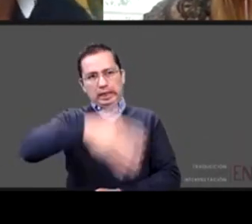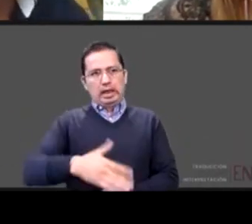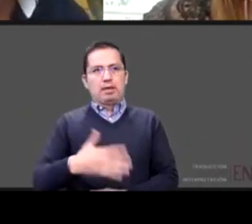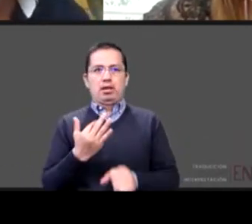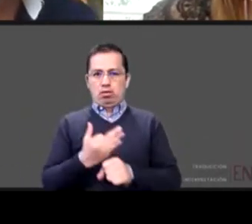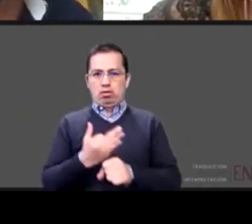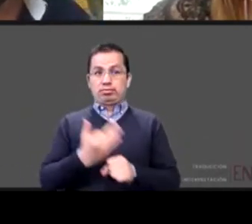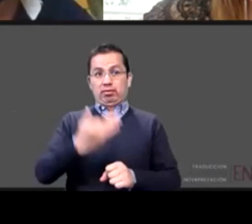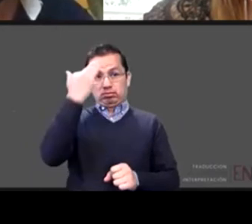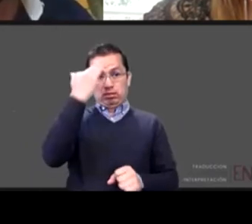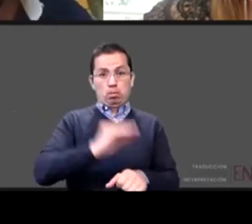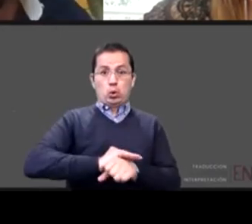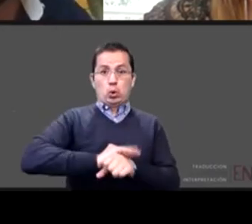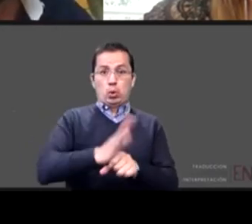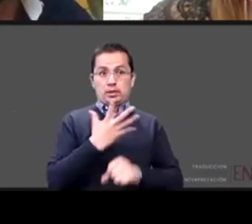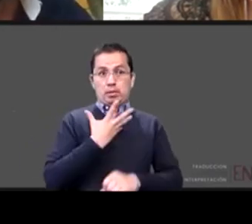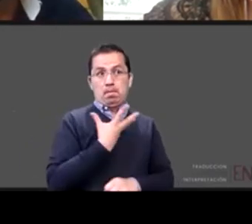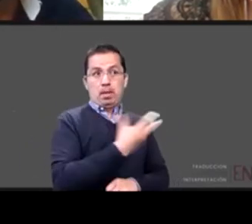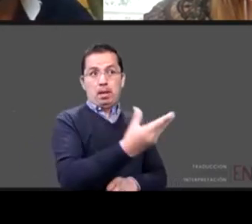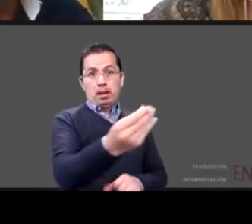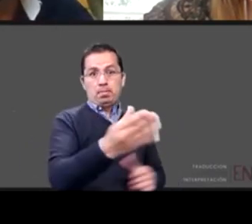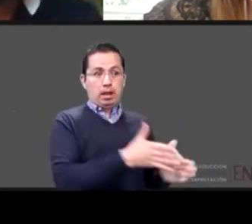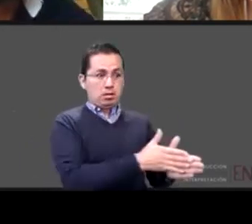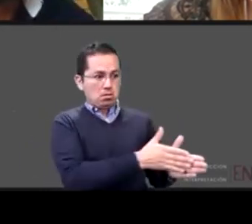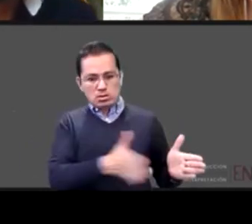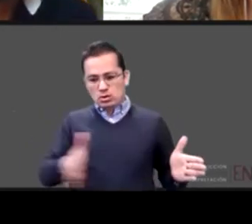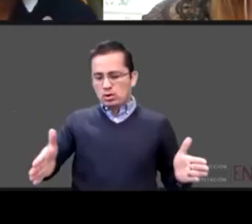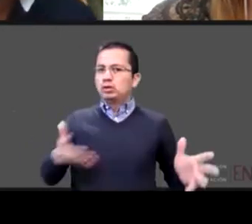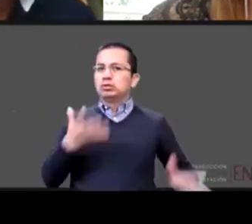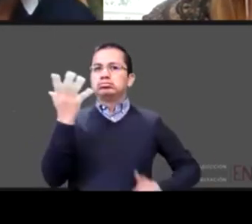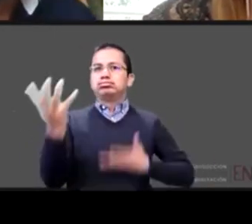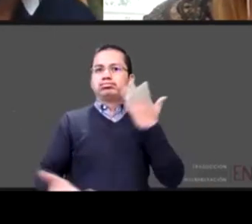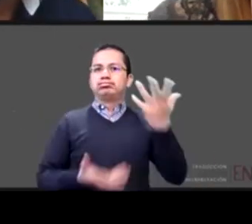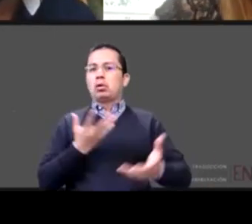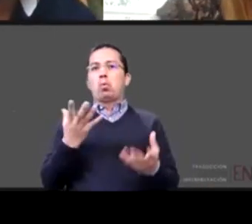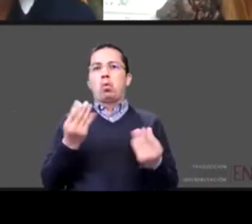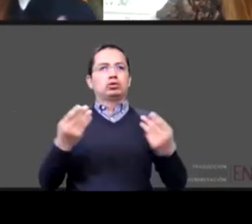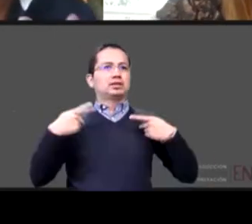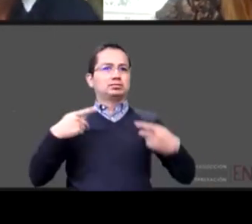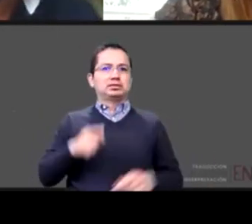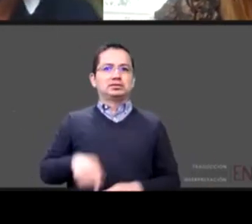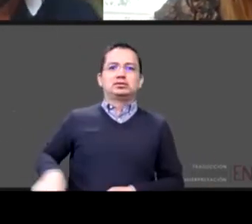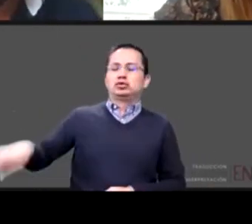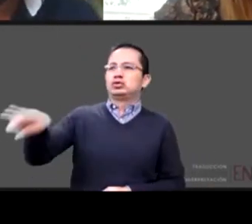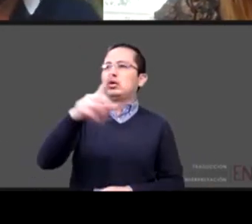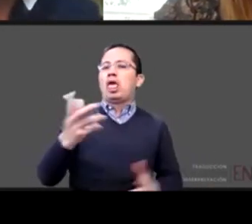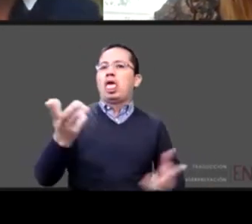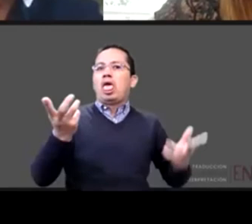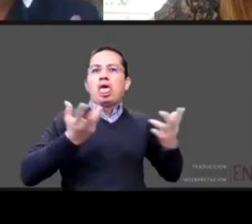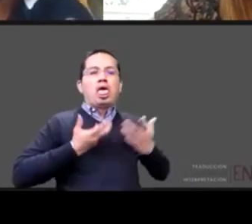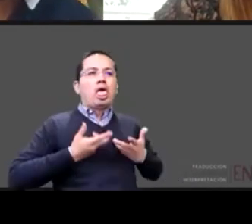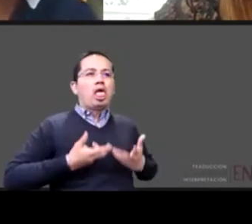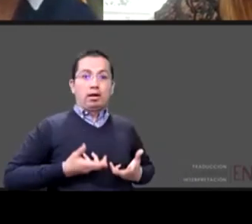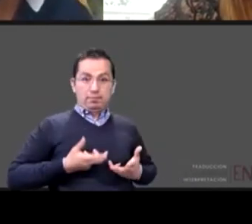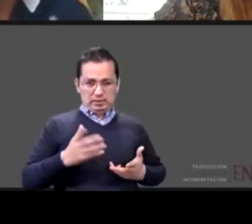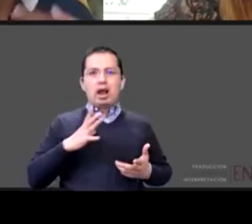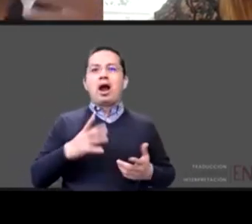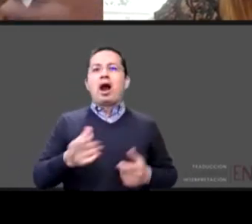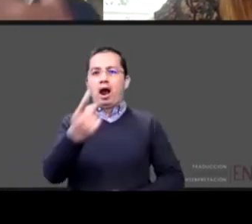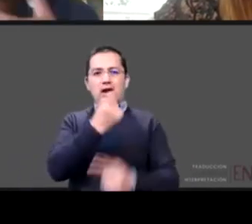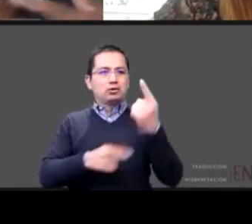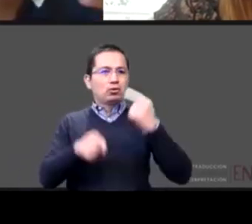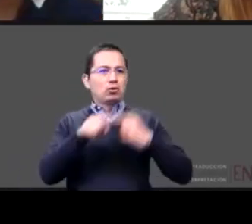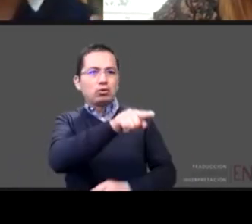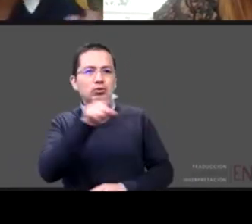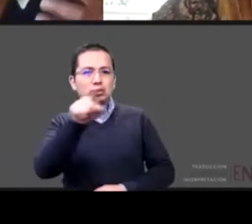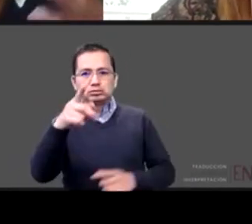previstas, estas crisis de ansiedad, inclusive gente que sin tener la enfermedad está somatizando y entonces siente que ya le duele una